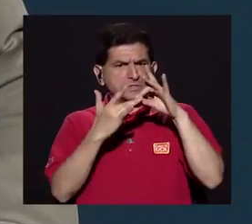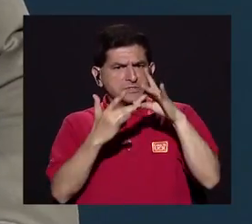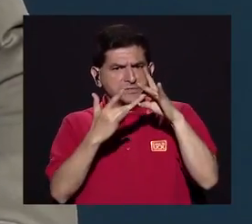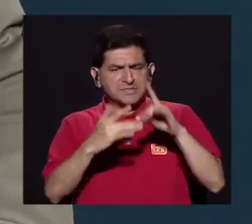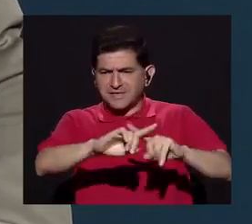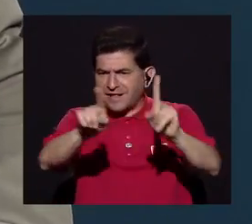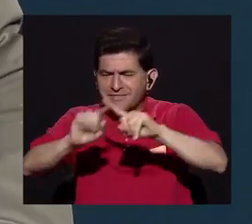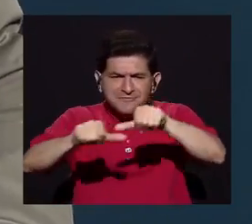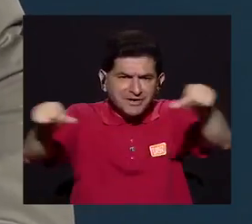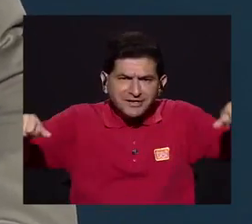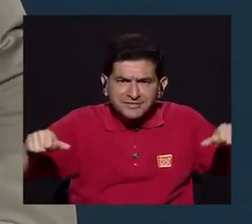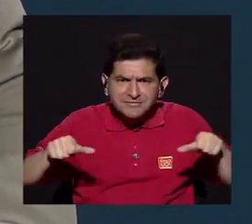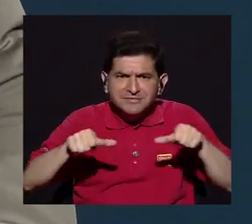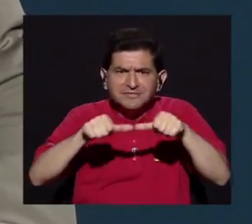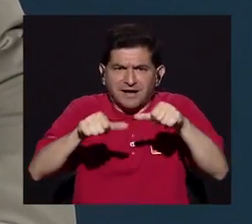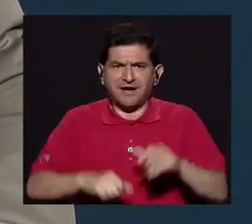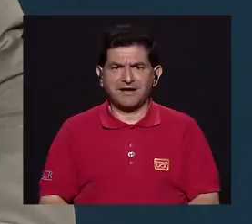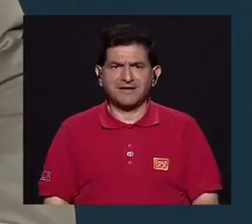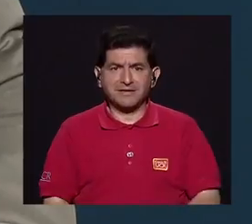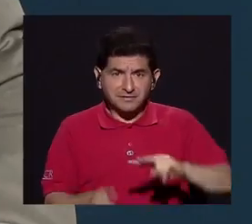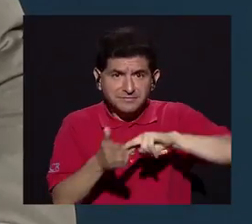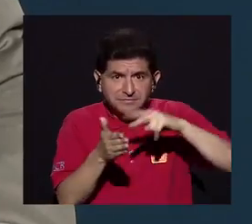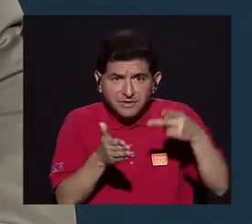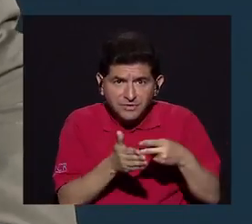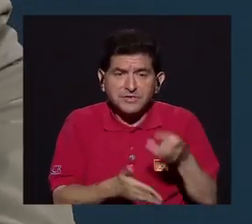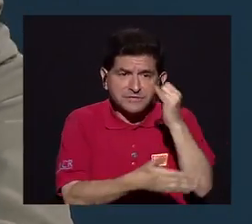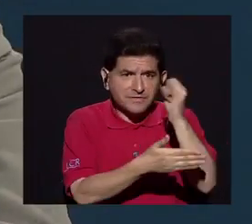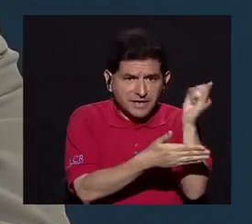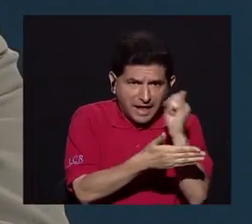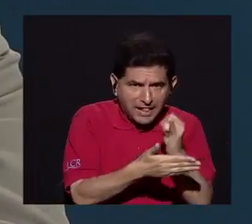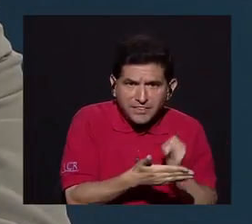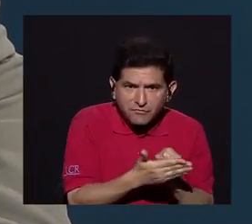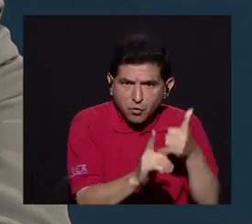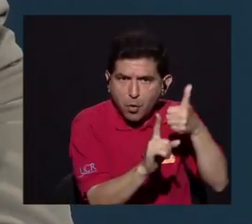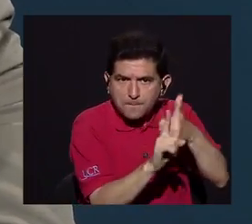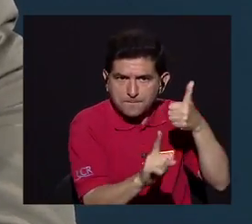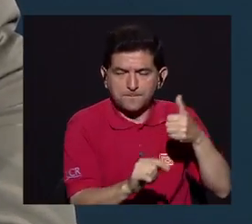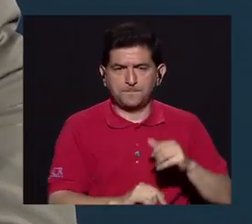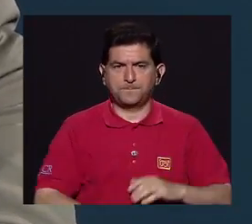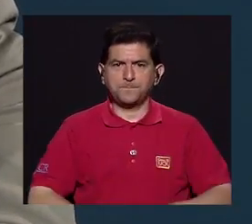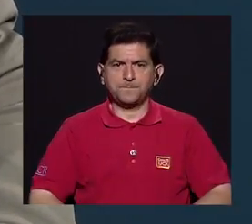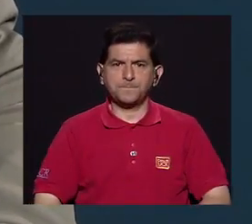especializado en diferentes áreas del dibujo como tal.